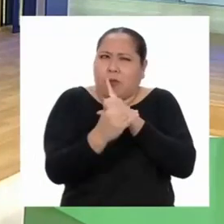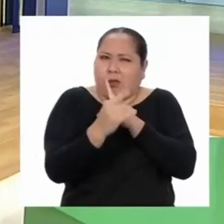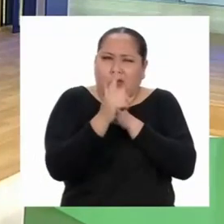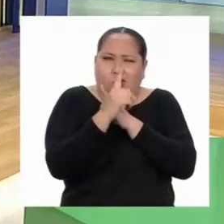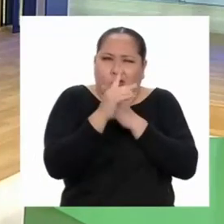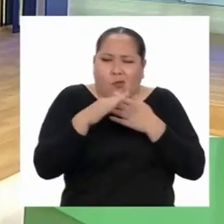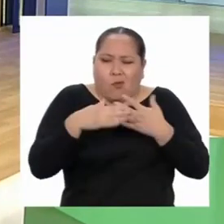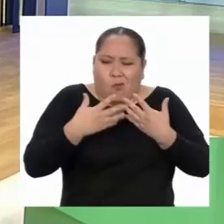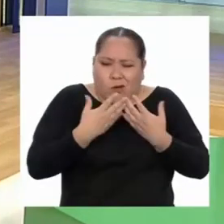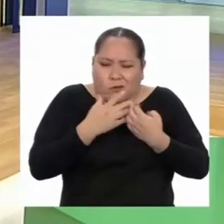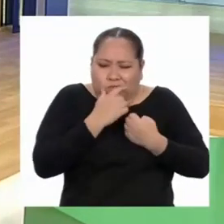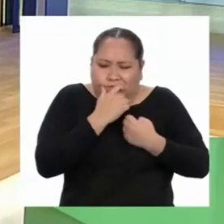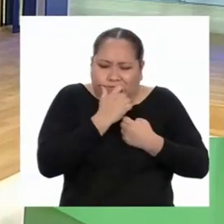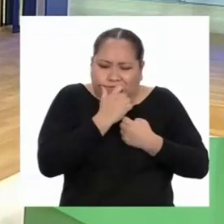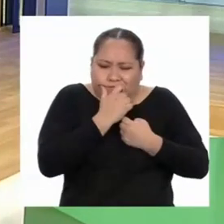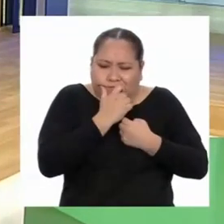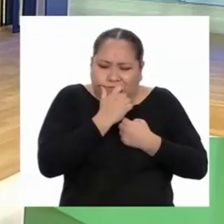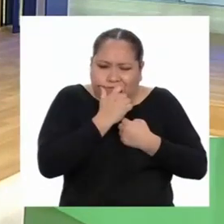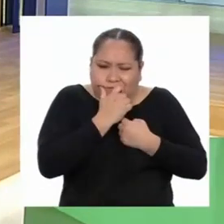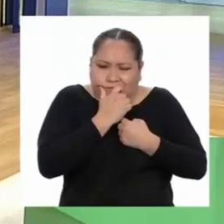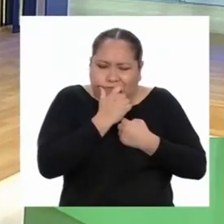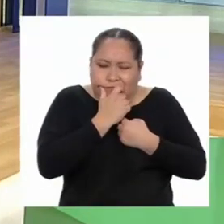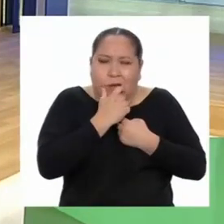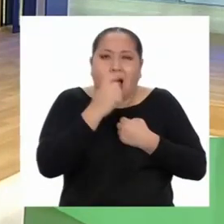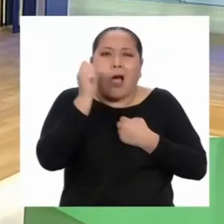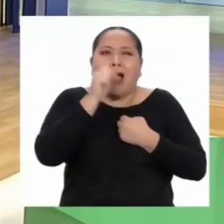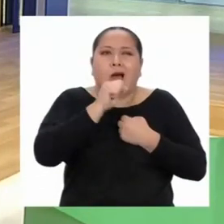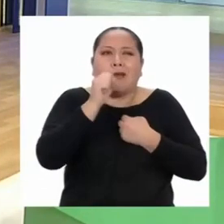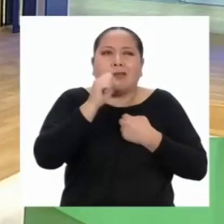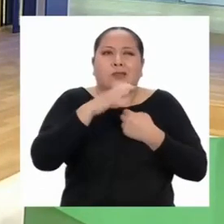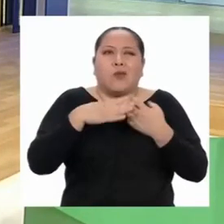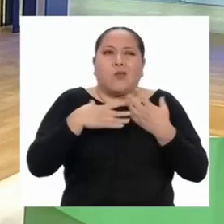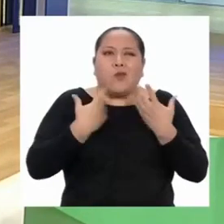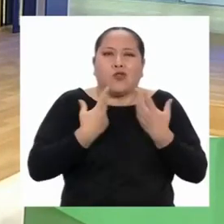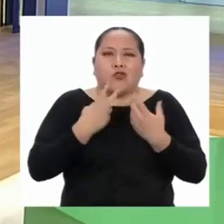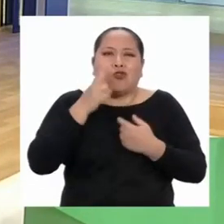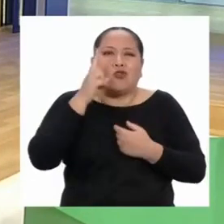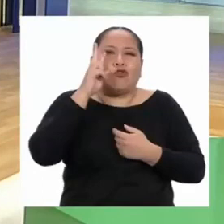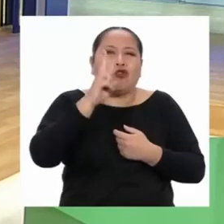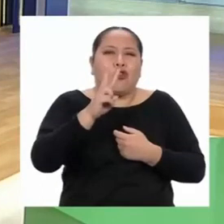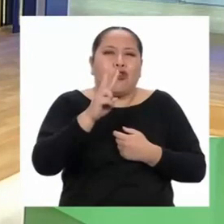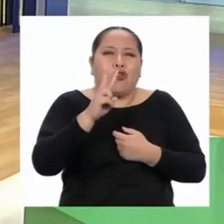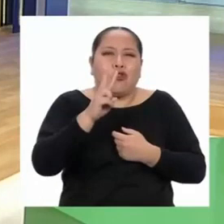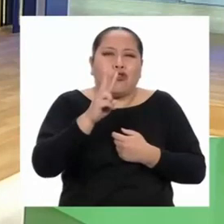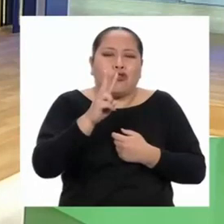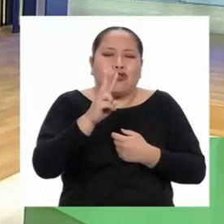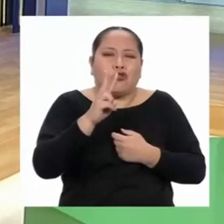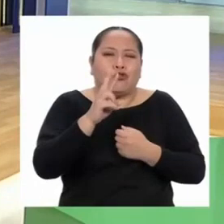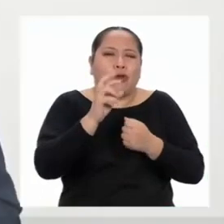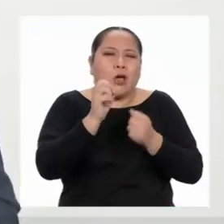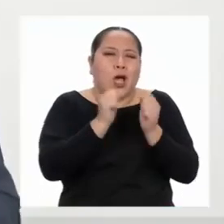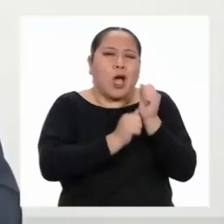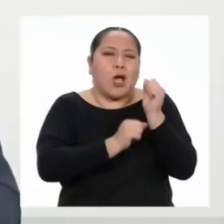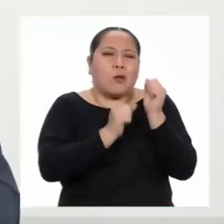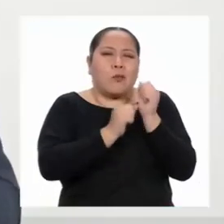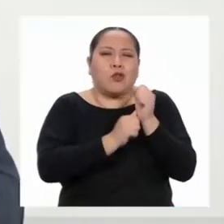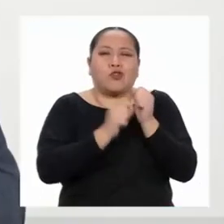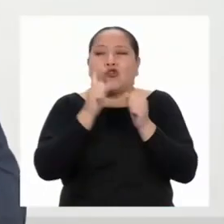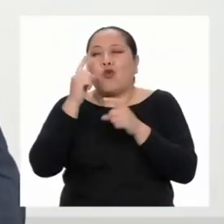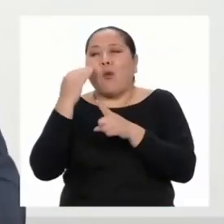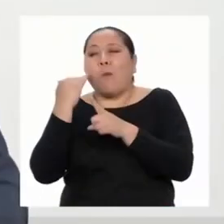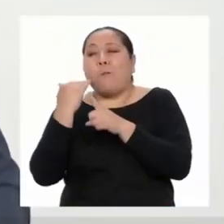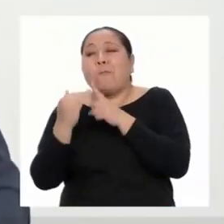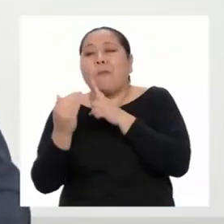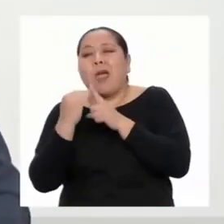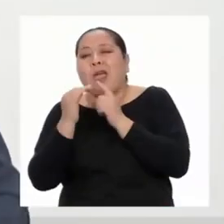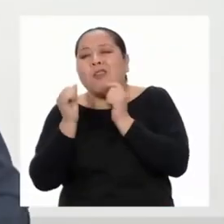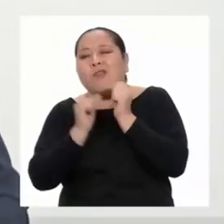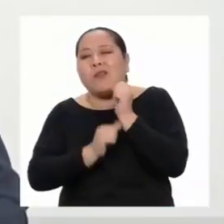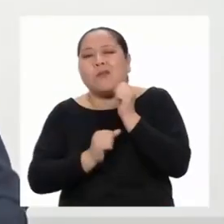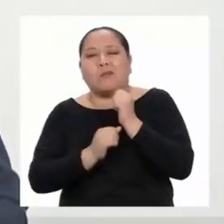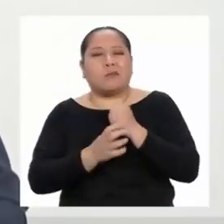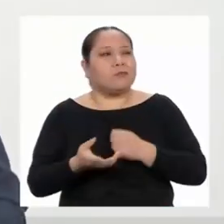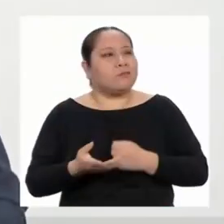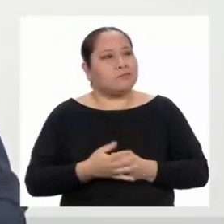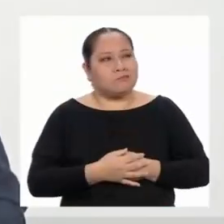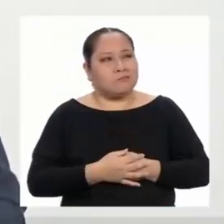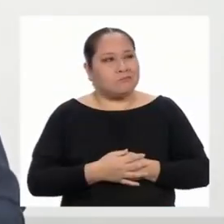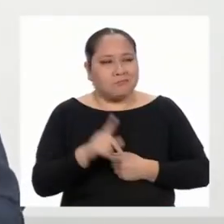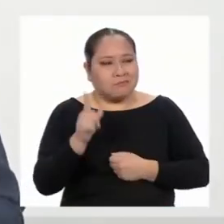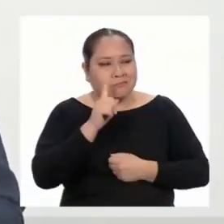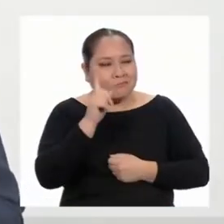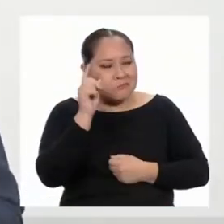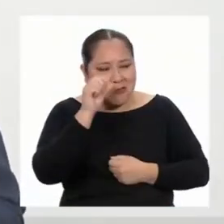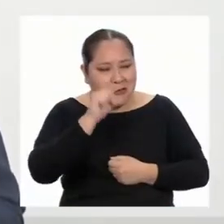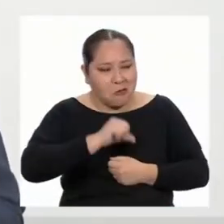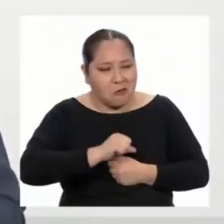Pero sí puedo tener dos hermanas y un medio hermano. Te pasaste, detective